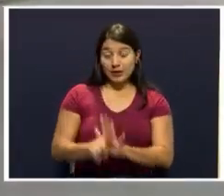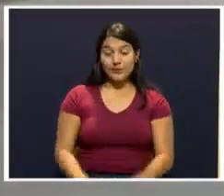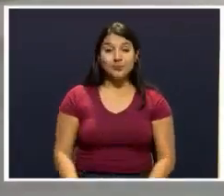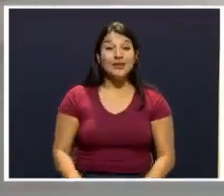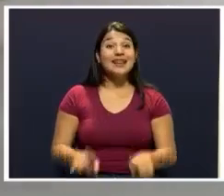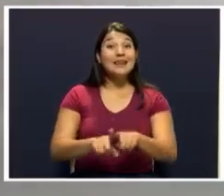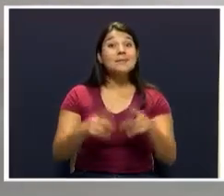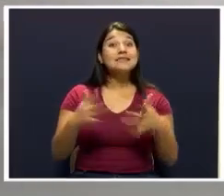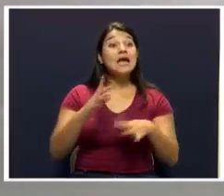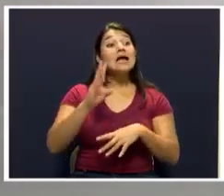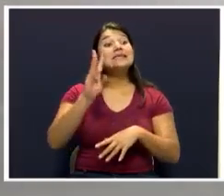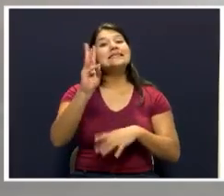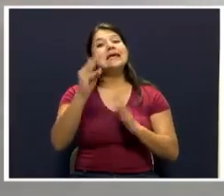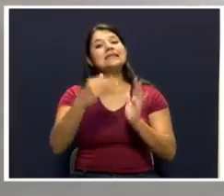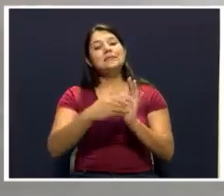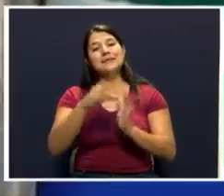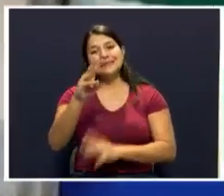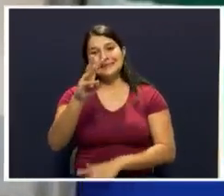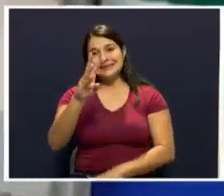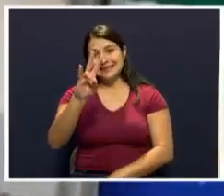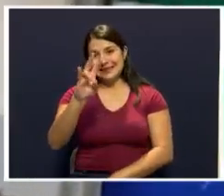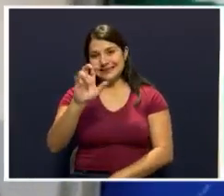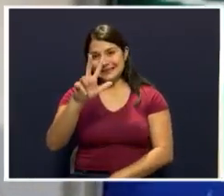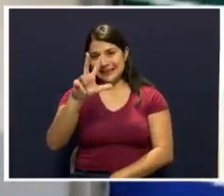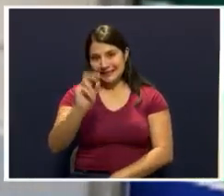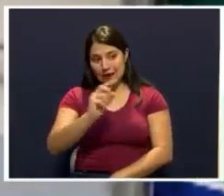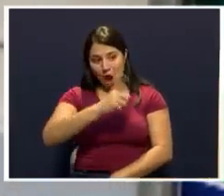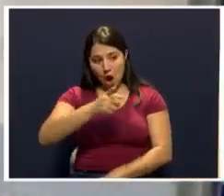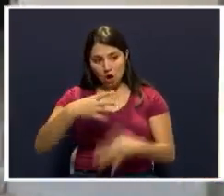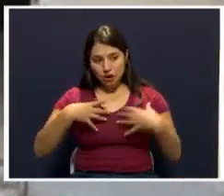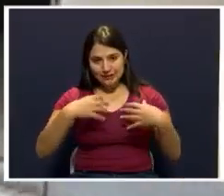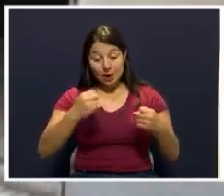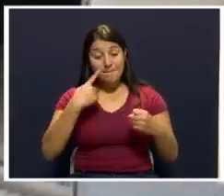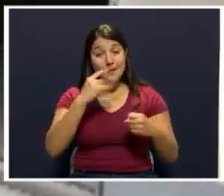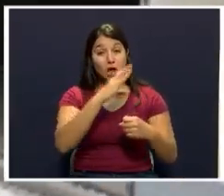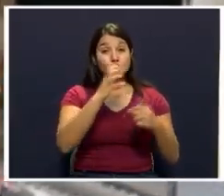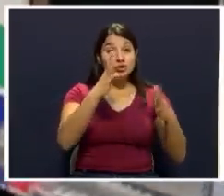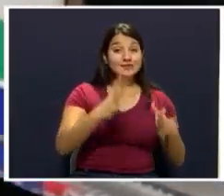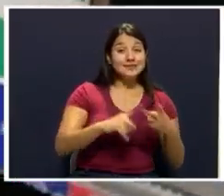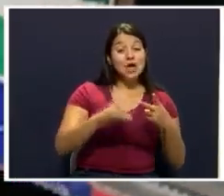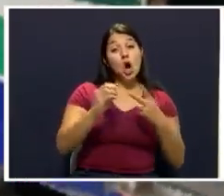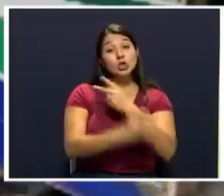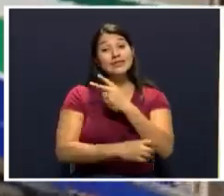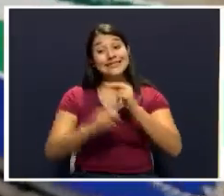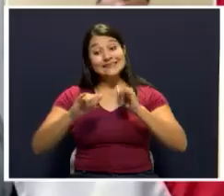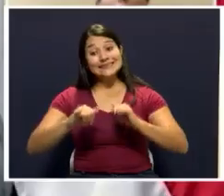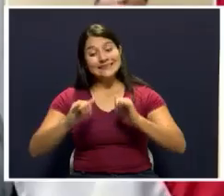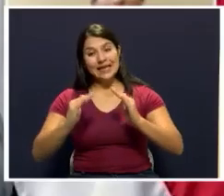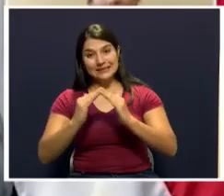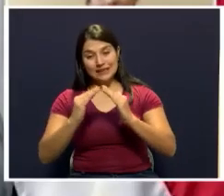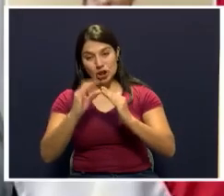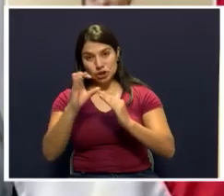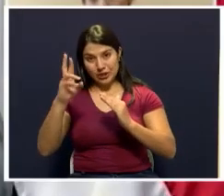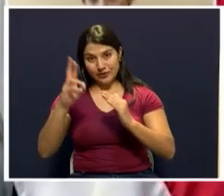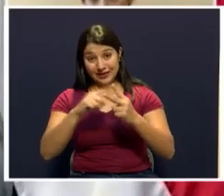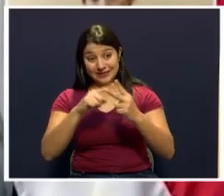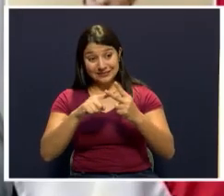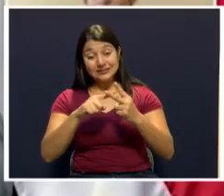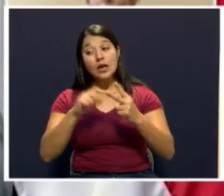girado 6.730 órdenes sanitarias a costarricenses y extranjeros residentes que entraron al territorio nacional. En relación también al